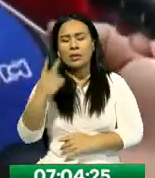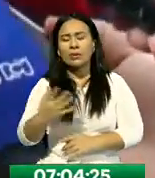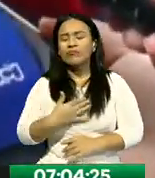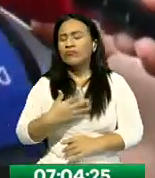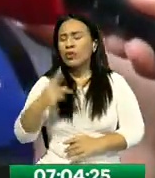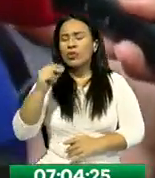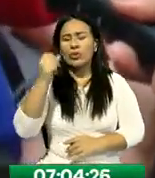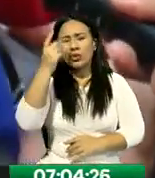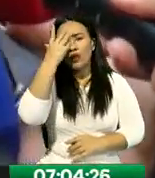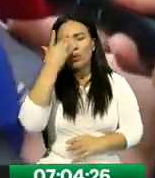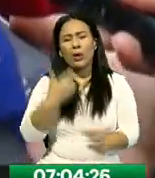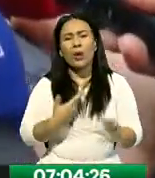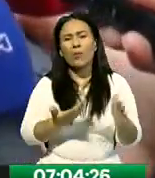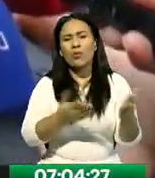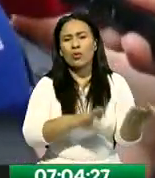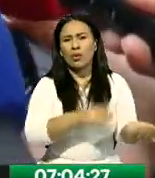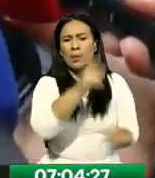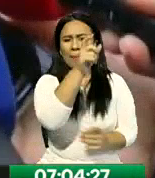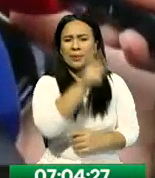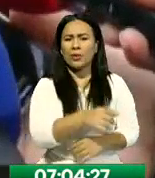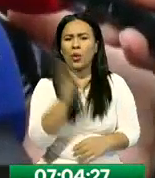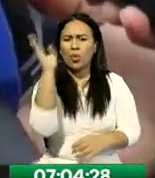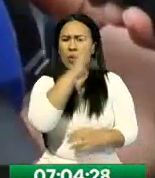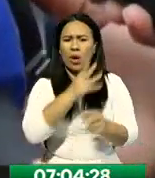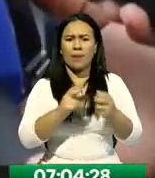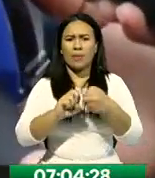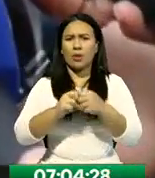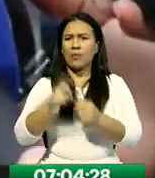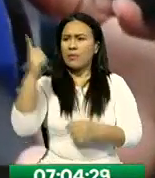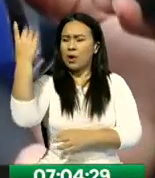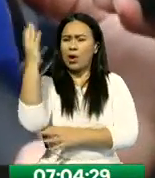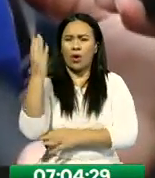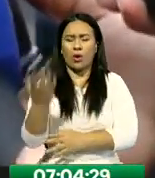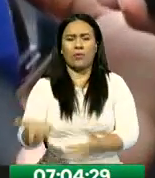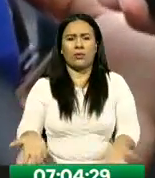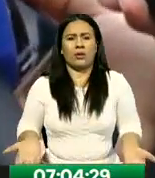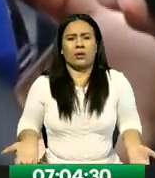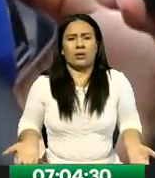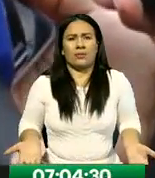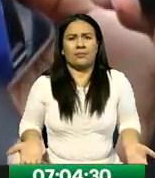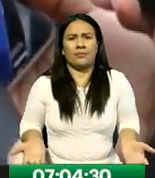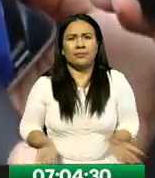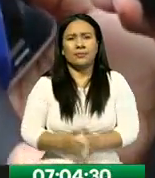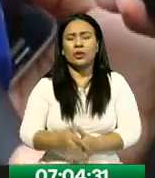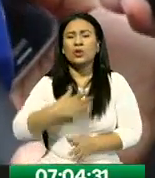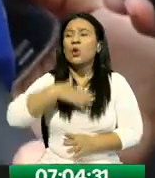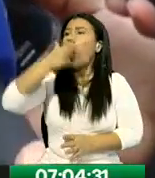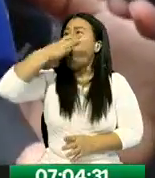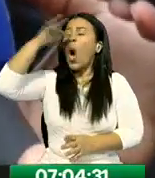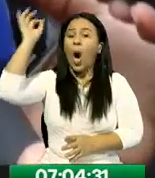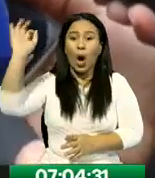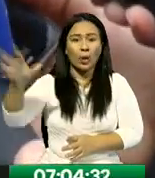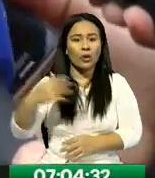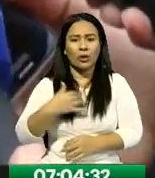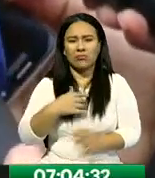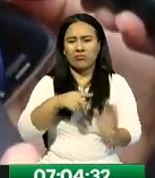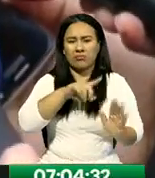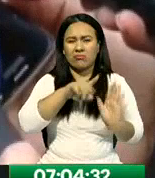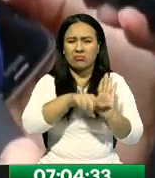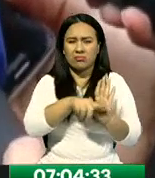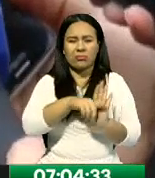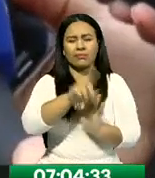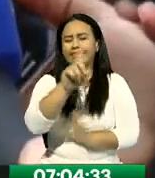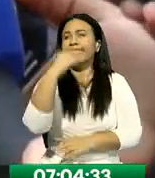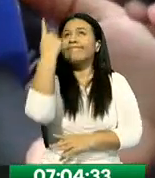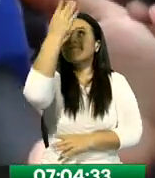ya que él nunca le hizo daño a nadie, ni puedo decirle que los odio ni les deseo ningún mal, todo se lo dejo